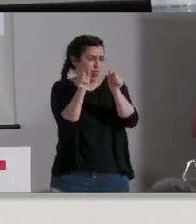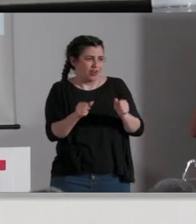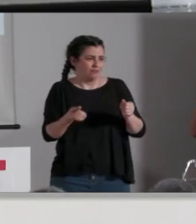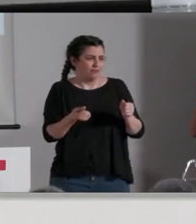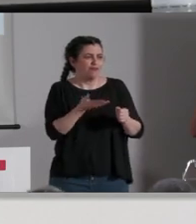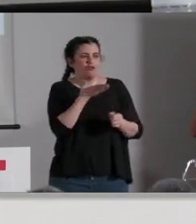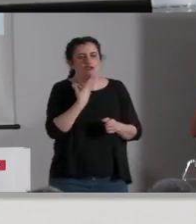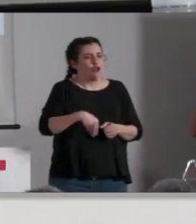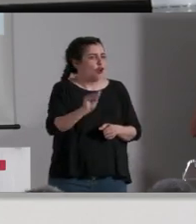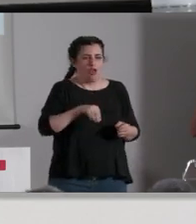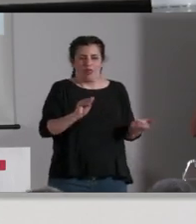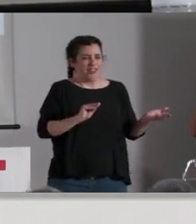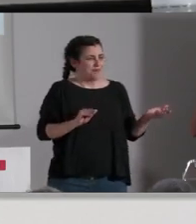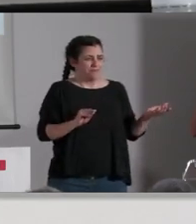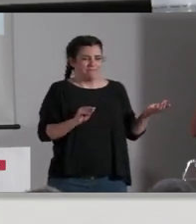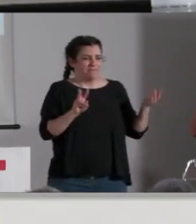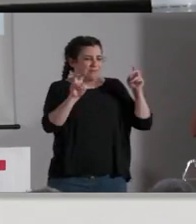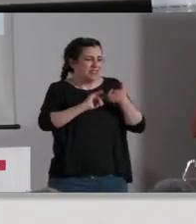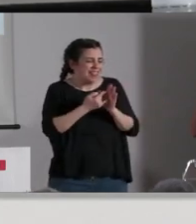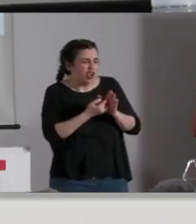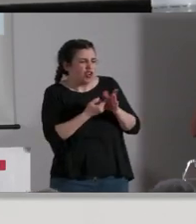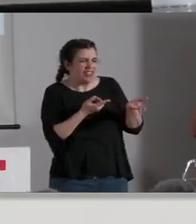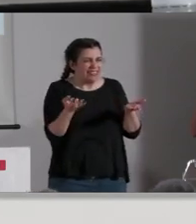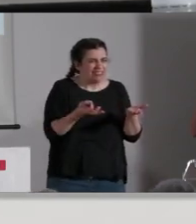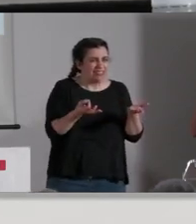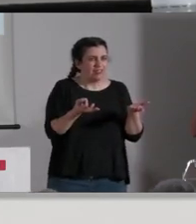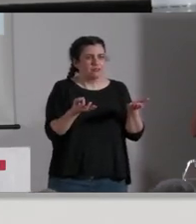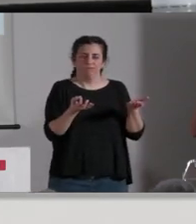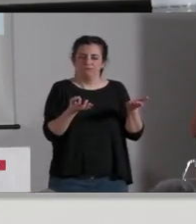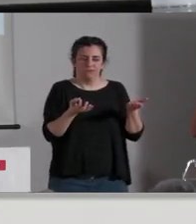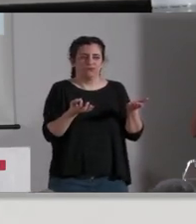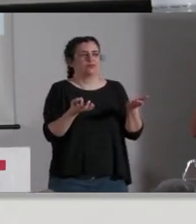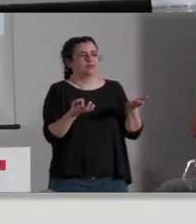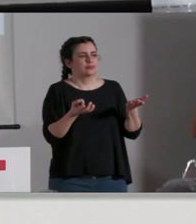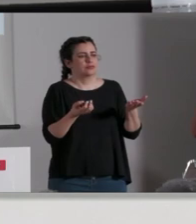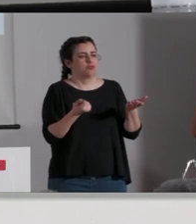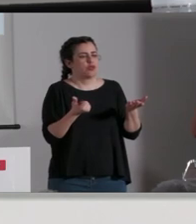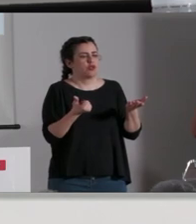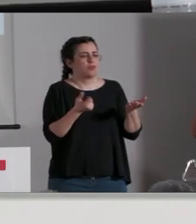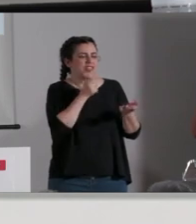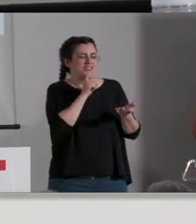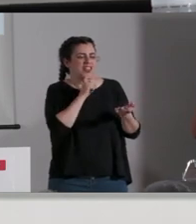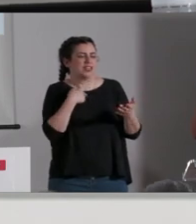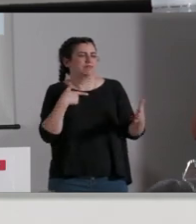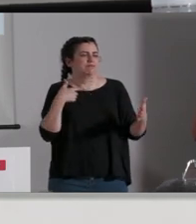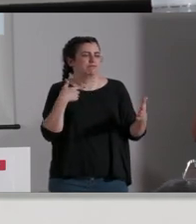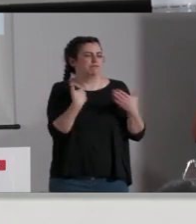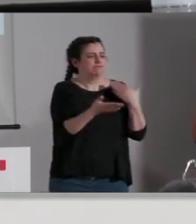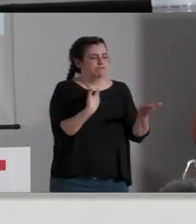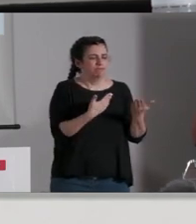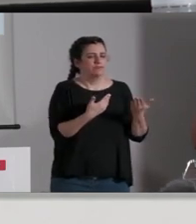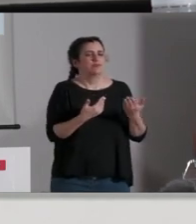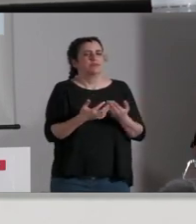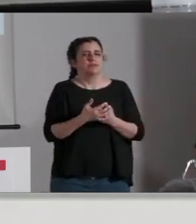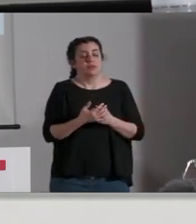desconocido para muchas técnicas, muchos técnicos, y pues se crea dificultad, pero es verdad que